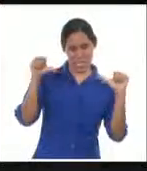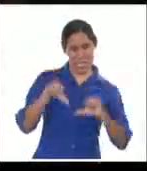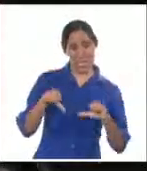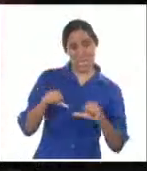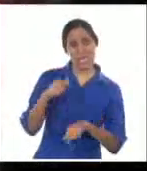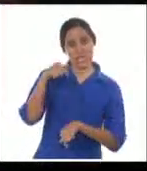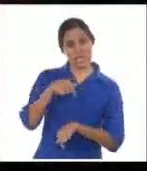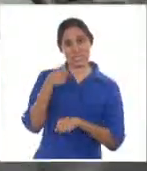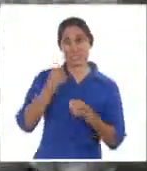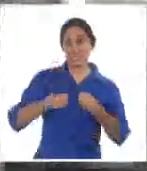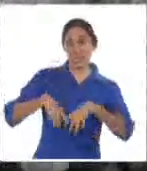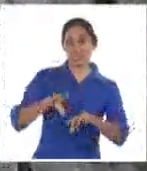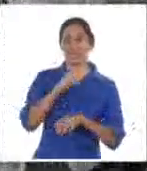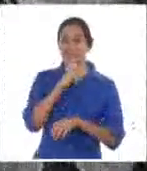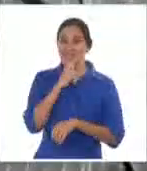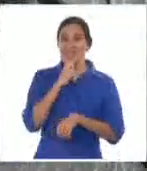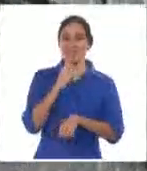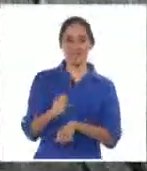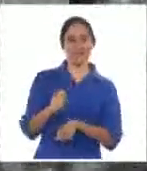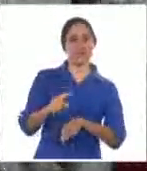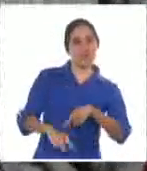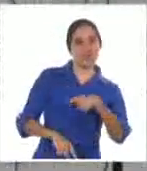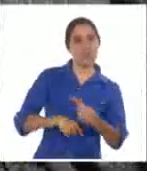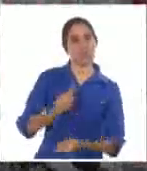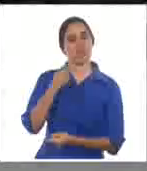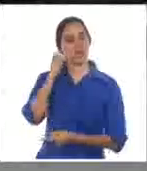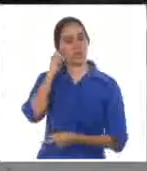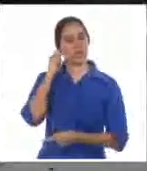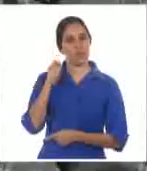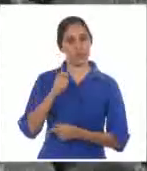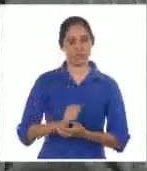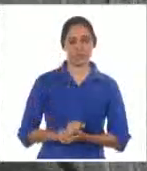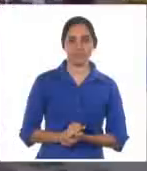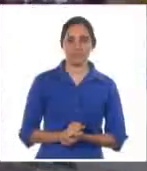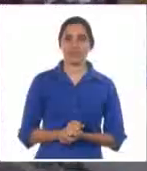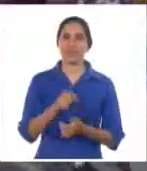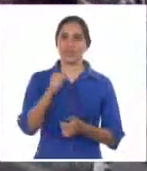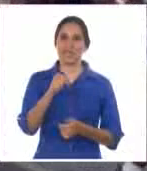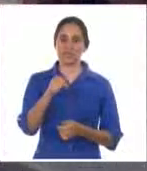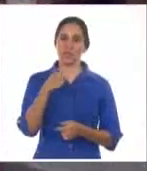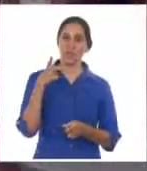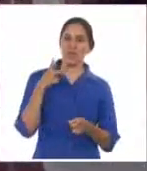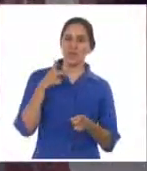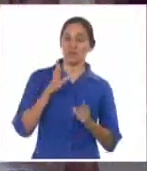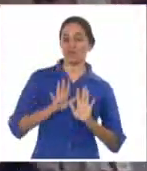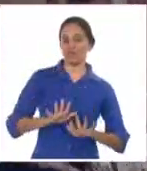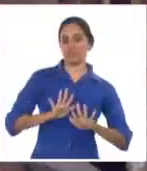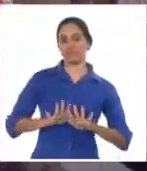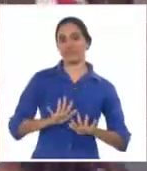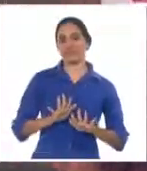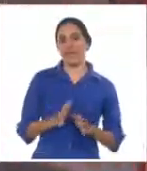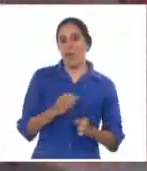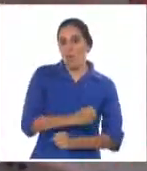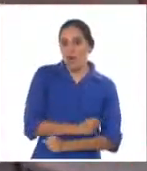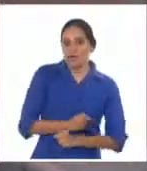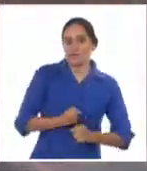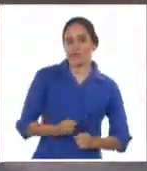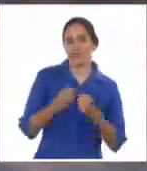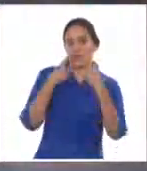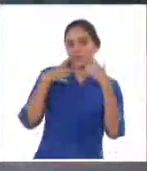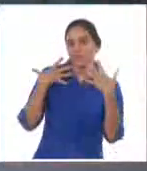llegan a su expresión más cruenta, los femicidios. Enfrentar las resistencias culturales que aún existen en la